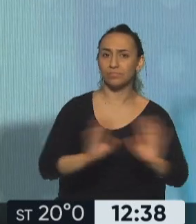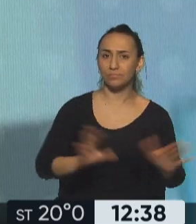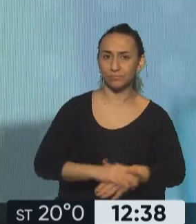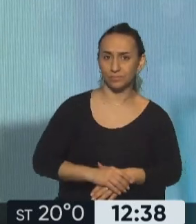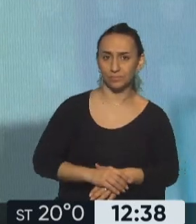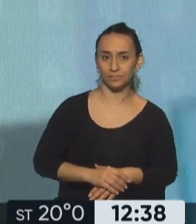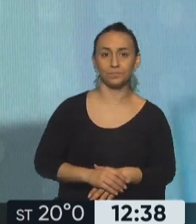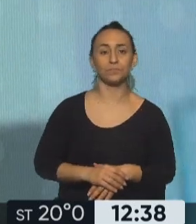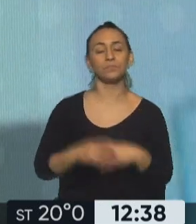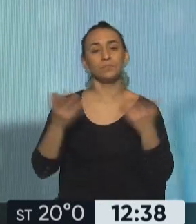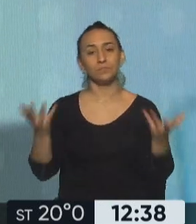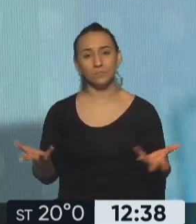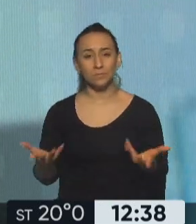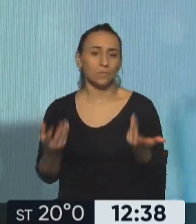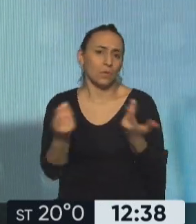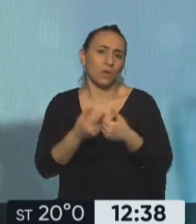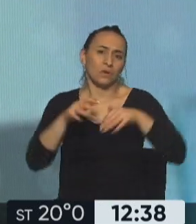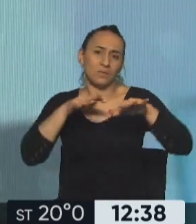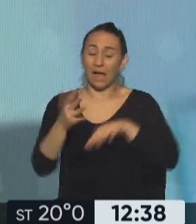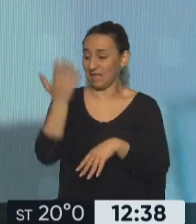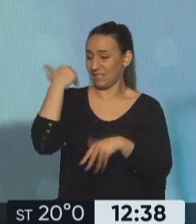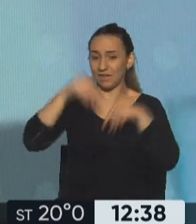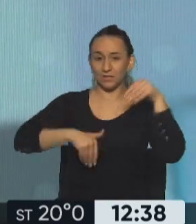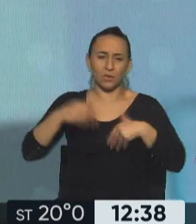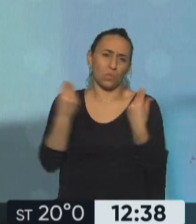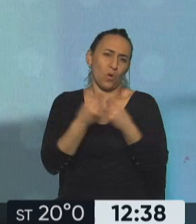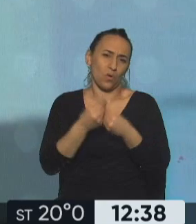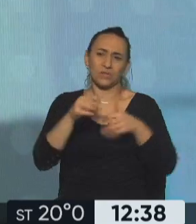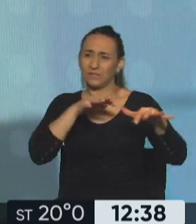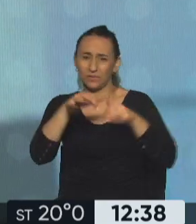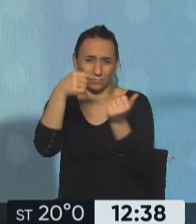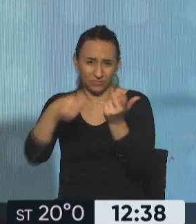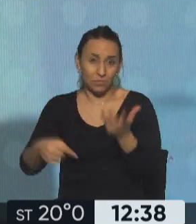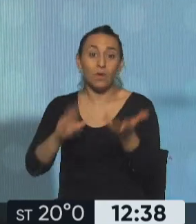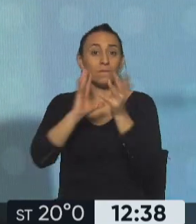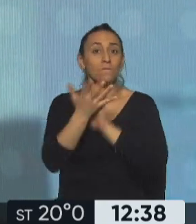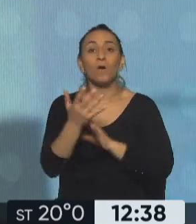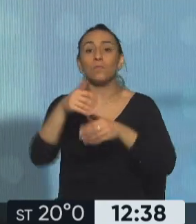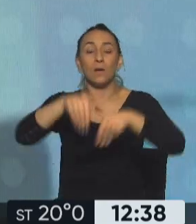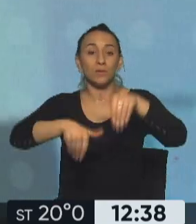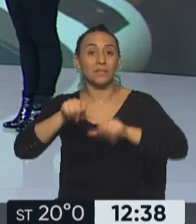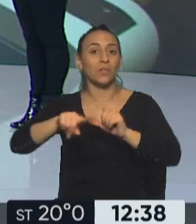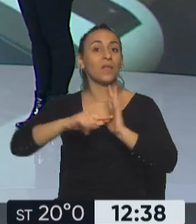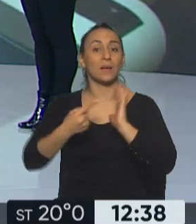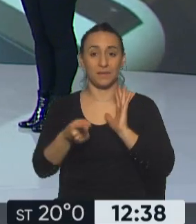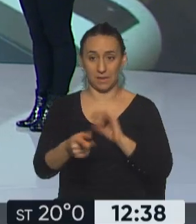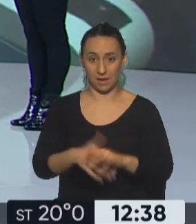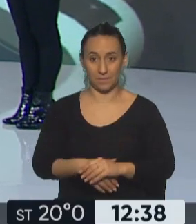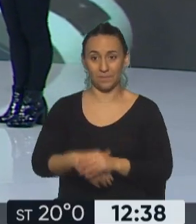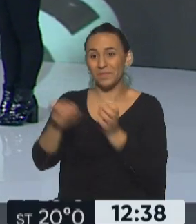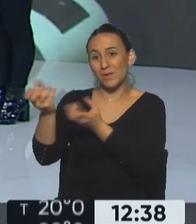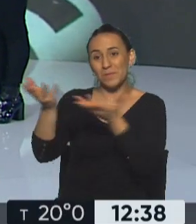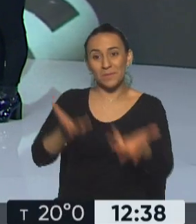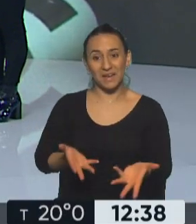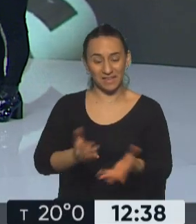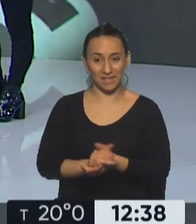Bueno, son millones las repercusiones luego de la elección, básicamente de la manera de votar ayer en la ciudad de Buenos Aires. Irina, bienvenida, ¿cómo